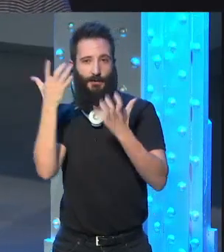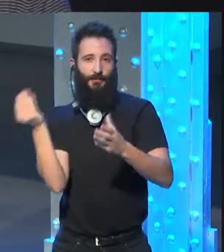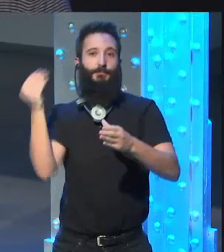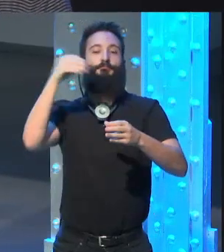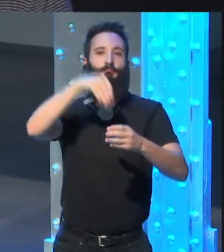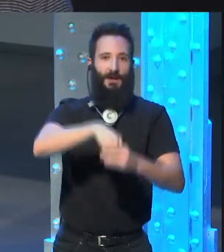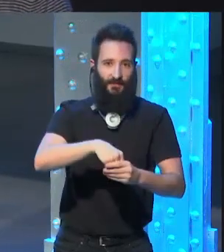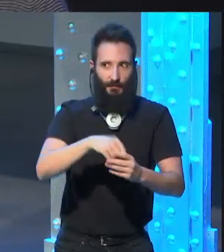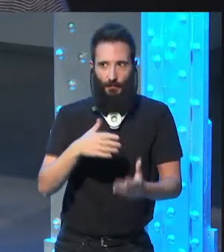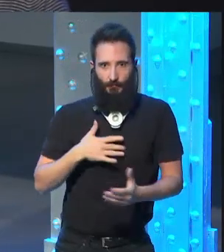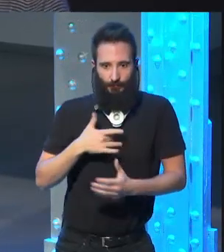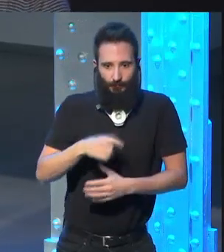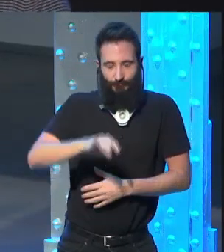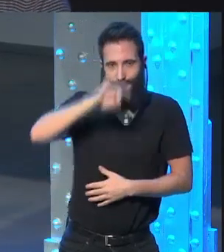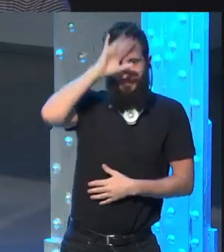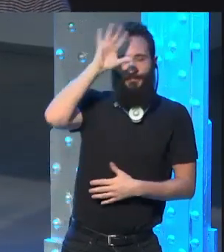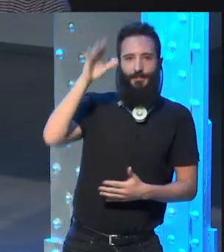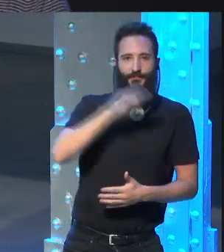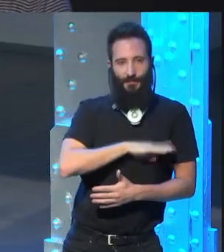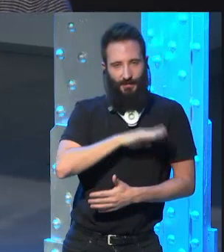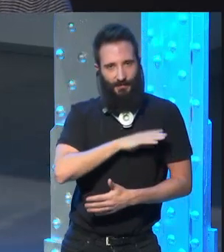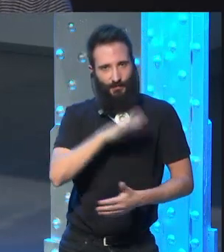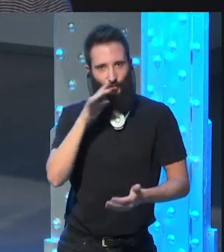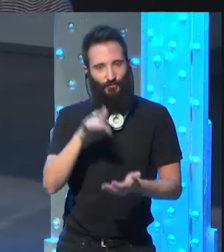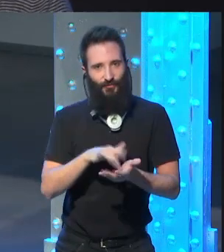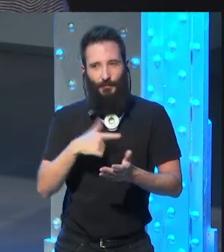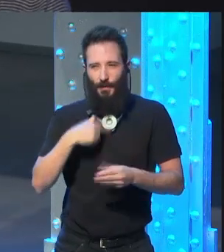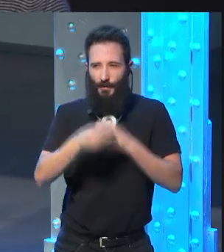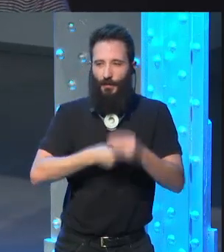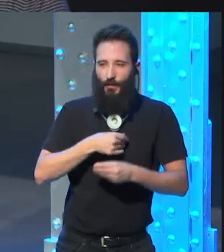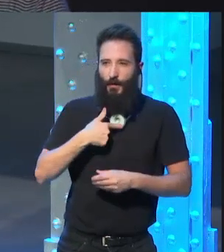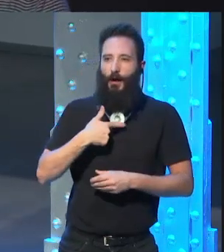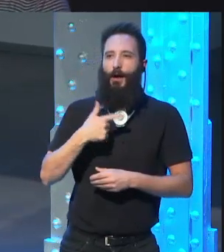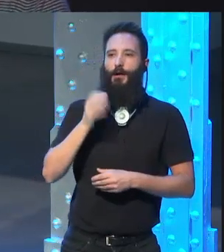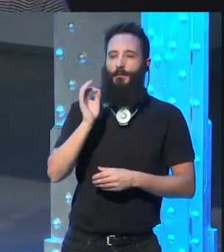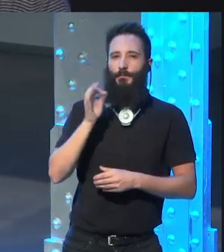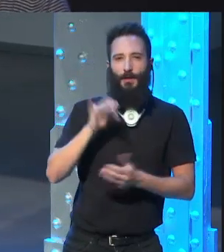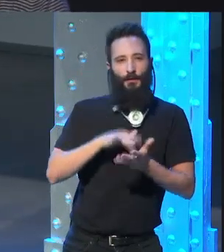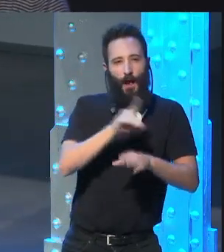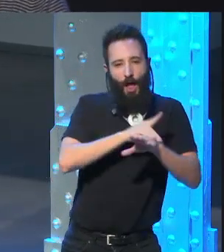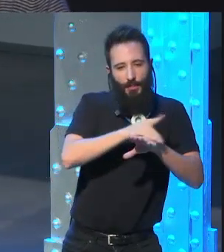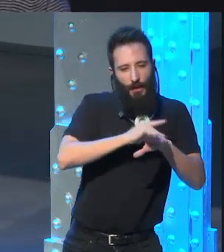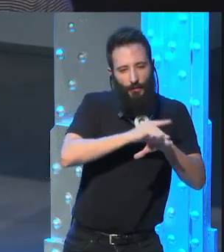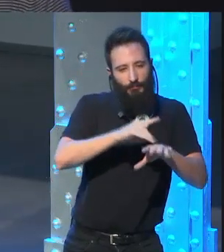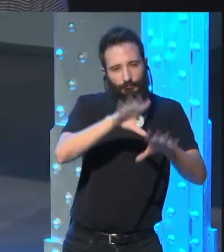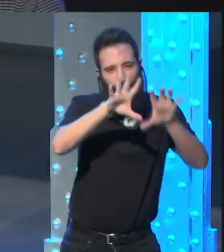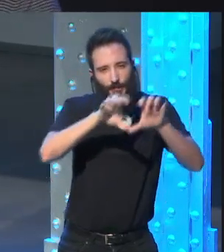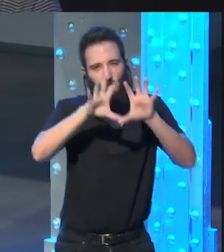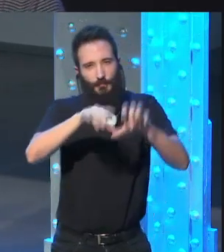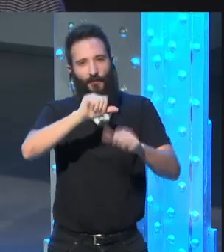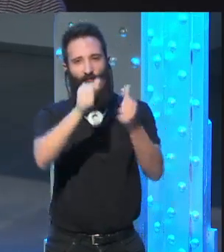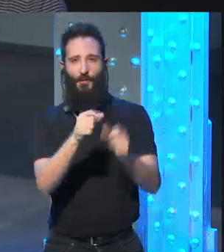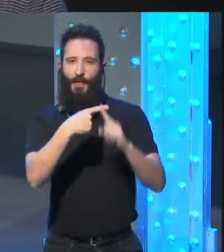me sorprendió mucho, digamos que me hizo aprender a ver mis datos de otra manera, ¿no? Que pudieran